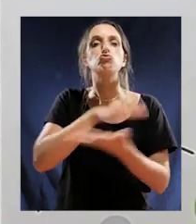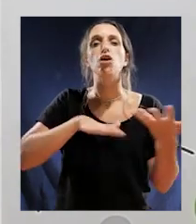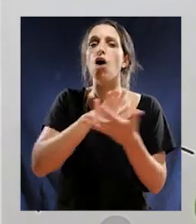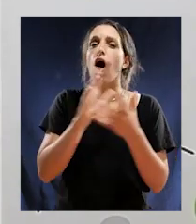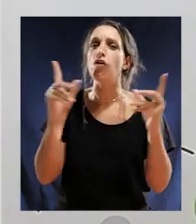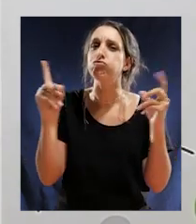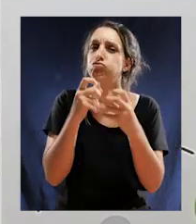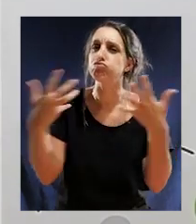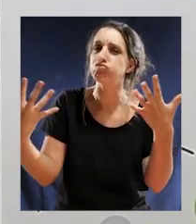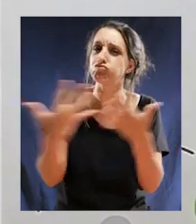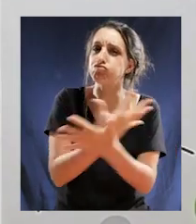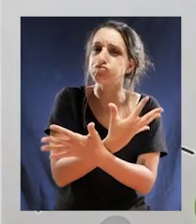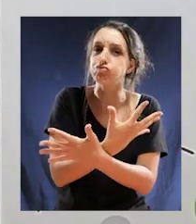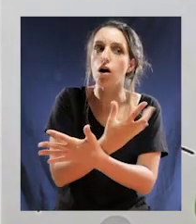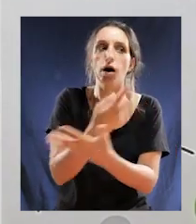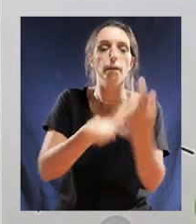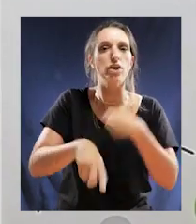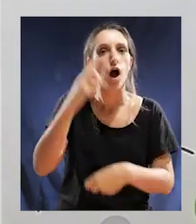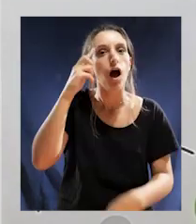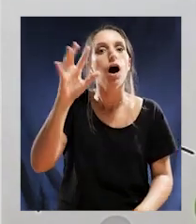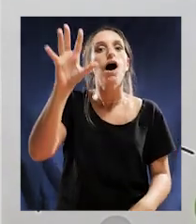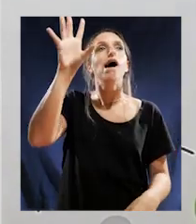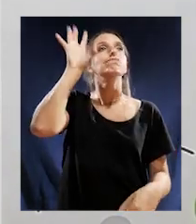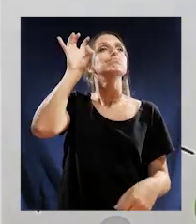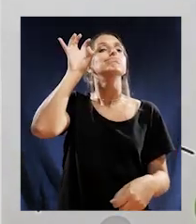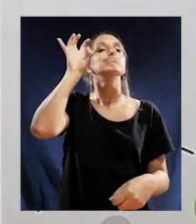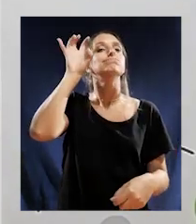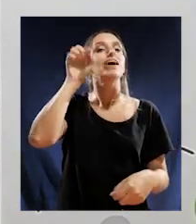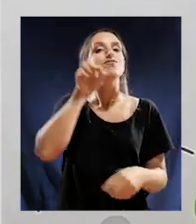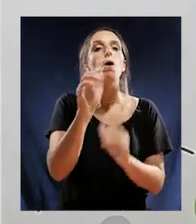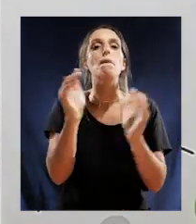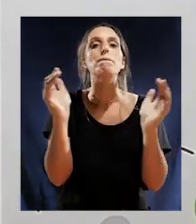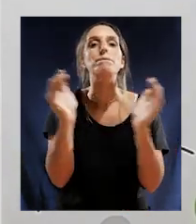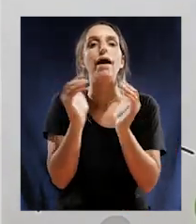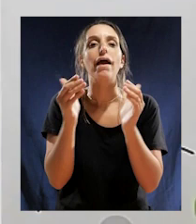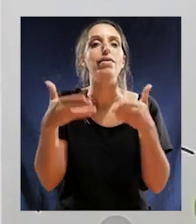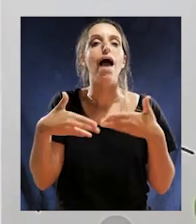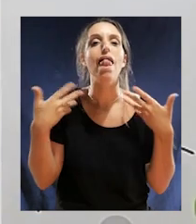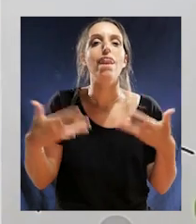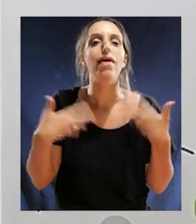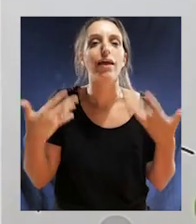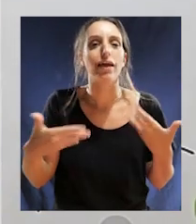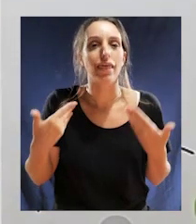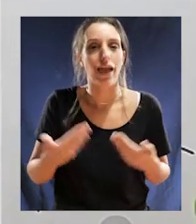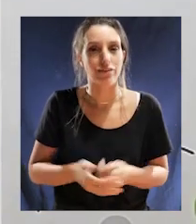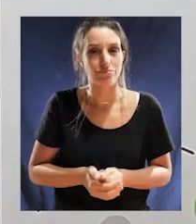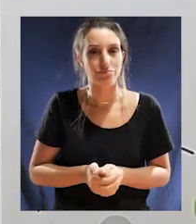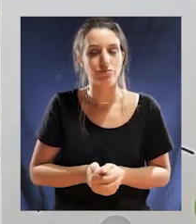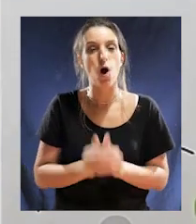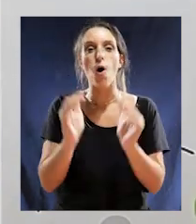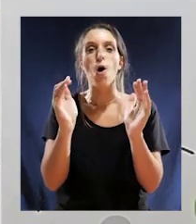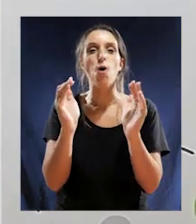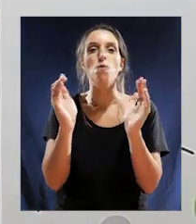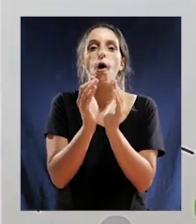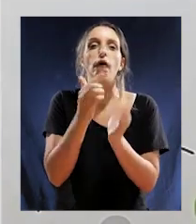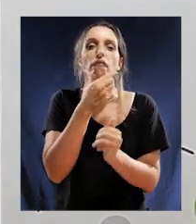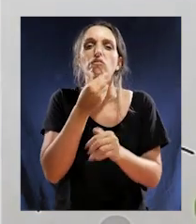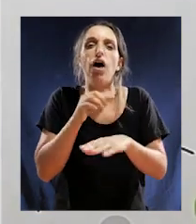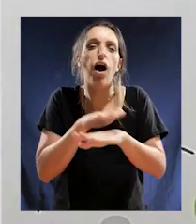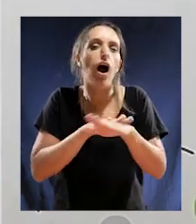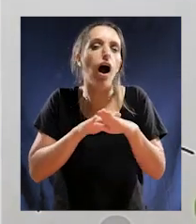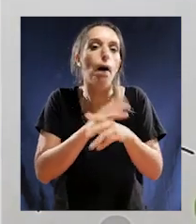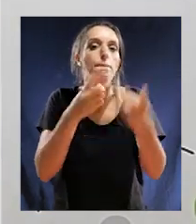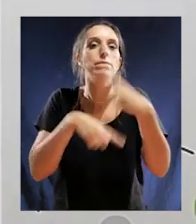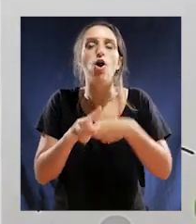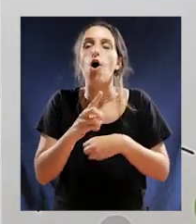y que impregnan nuestras memorias estas son las pequeñas alegrías sencillas pero intensas un